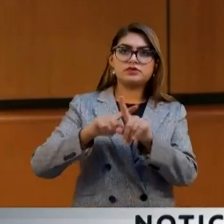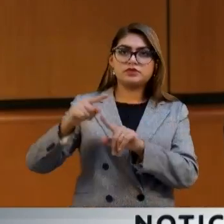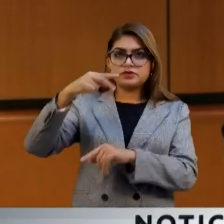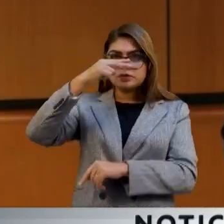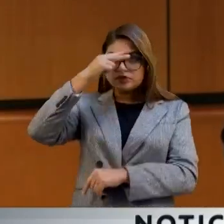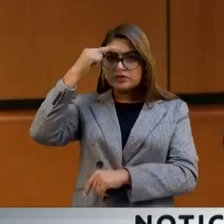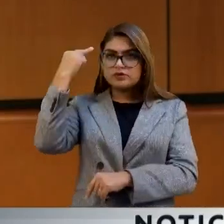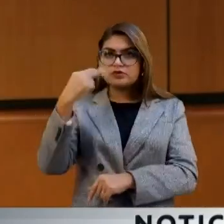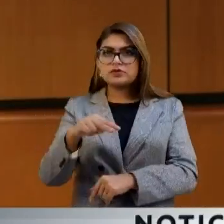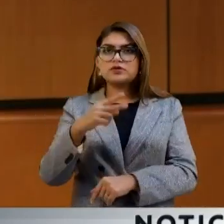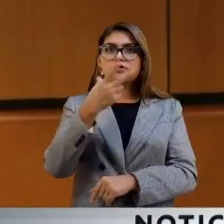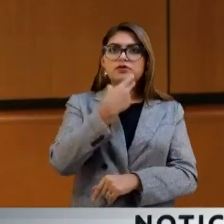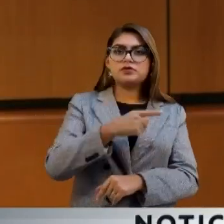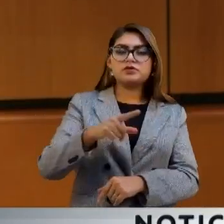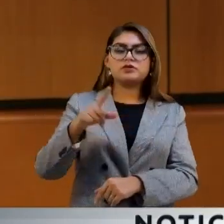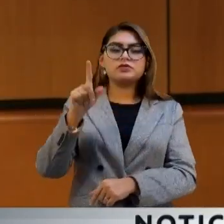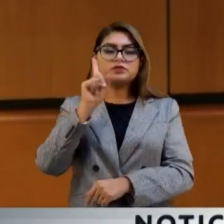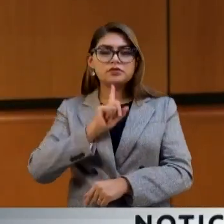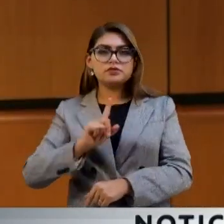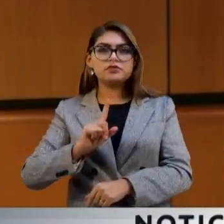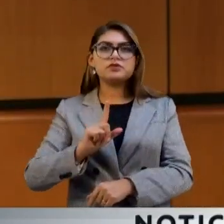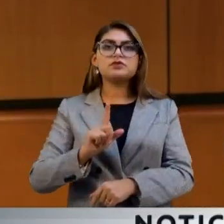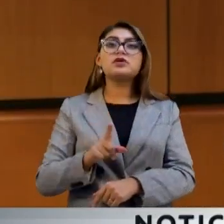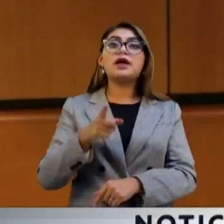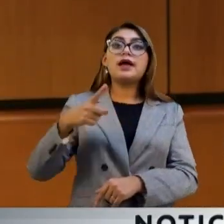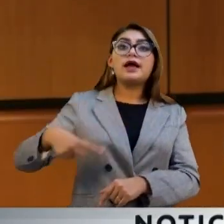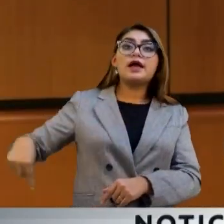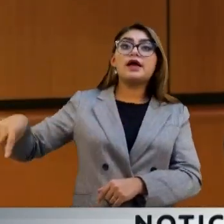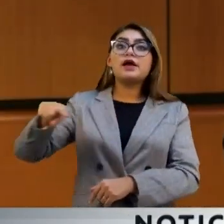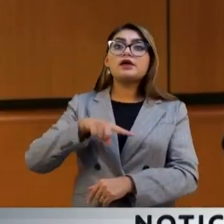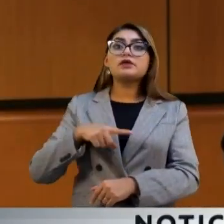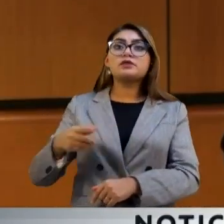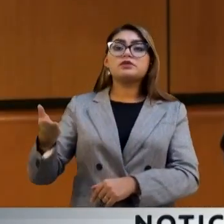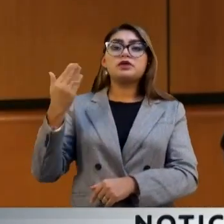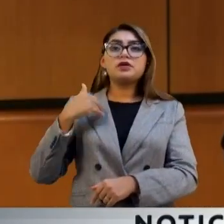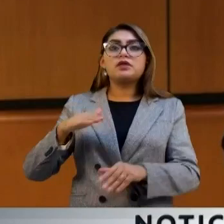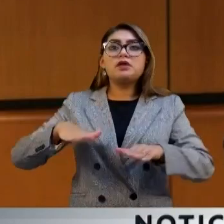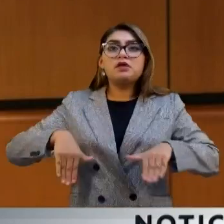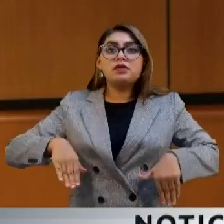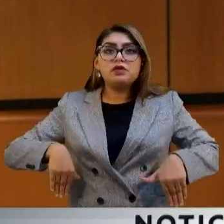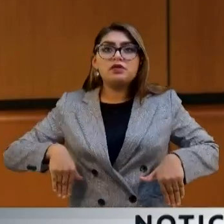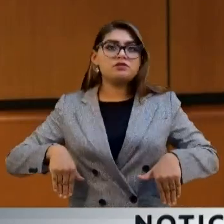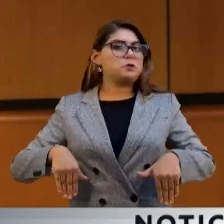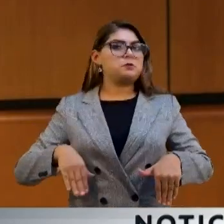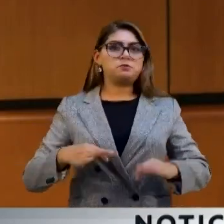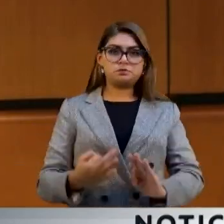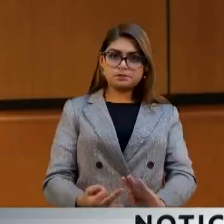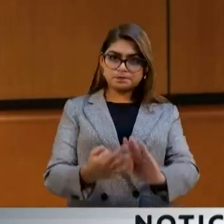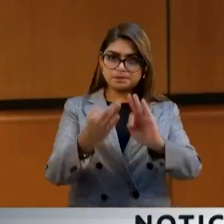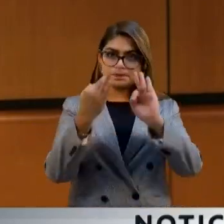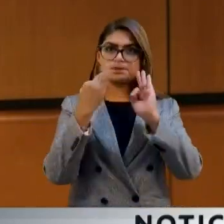mexicanas y mexicanos que nunca han temblado ante el poder.